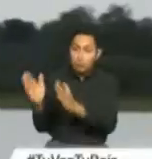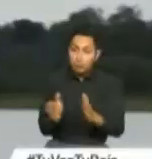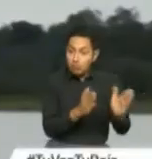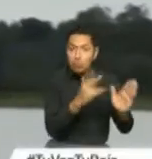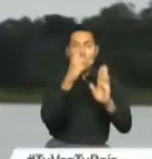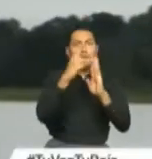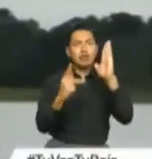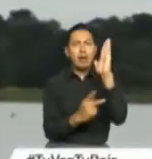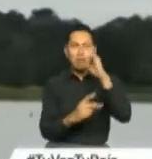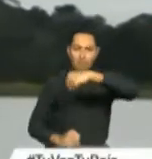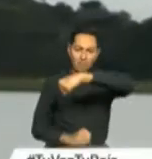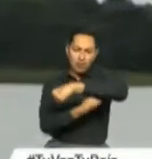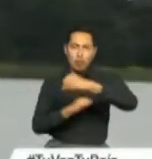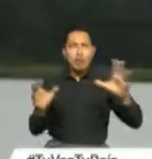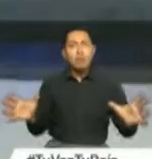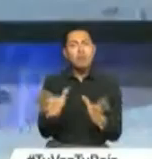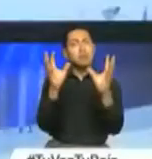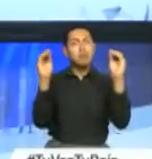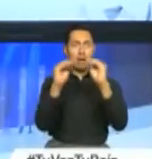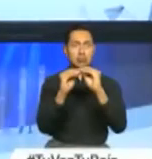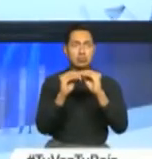Morejón, Noticiero Ciudadano.